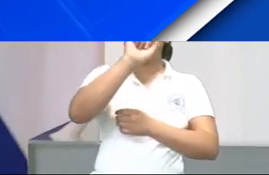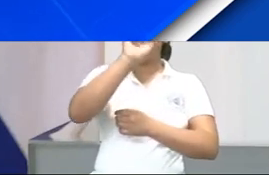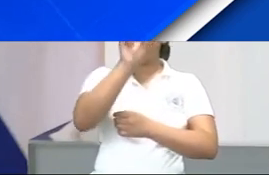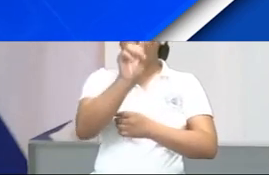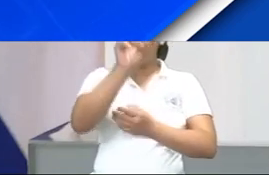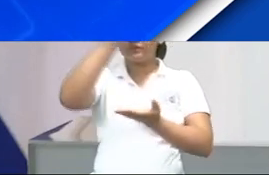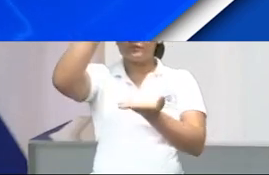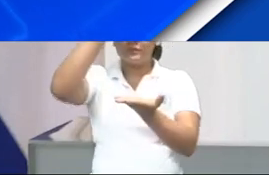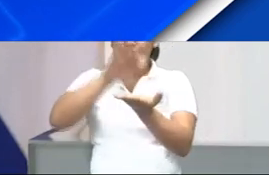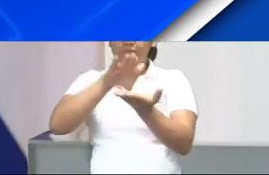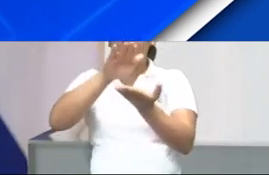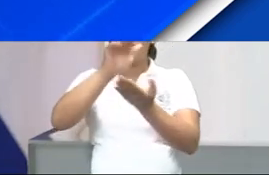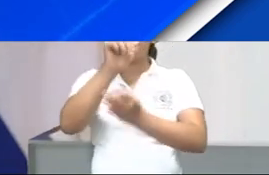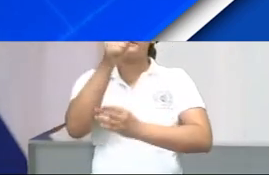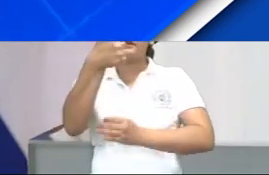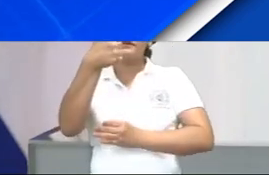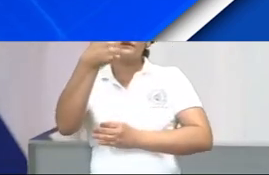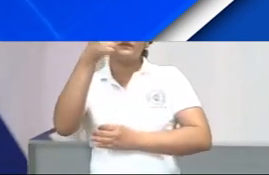Es decir,